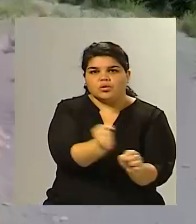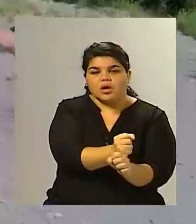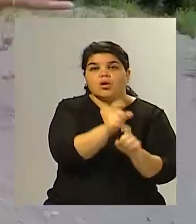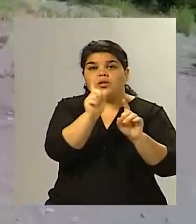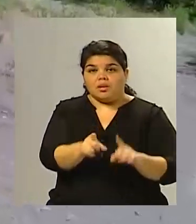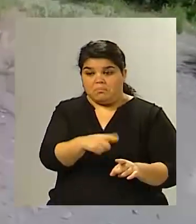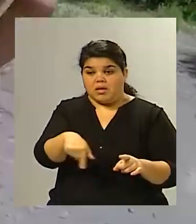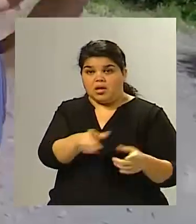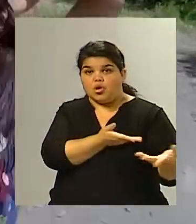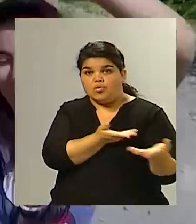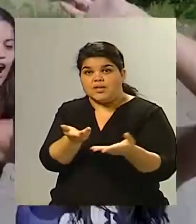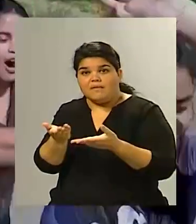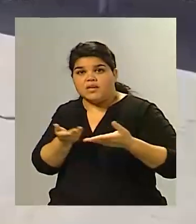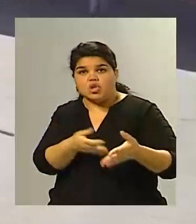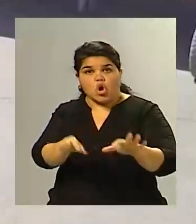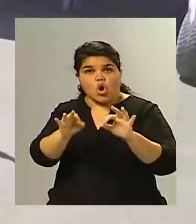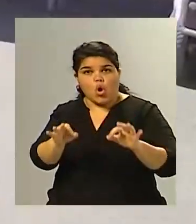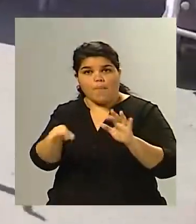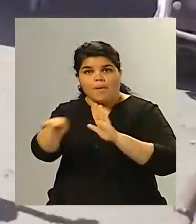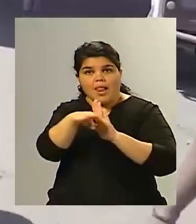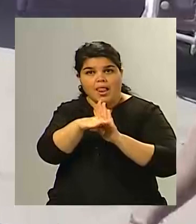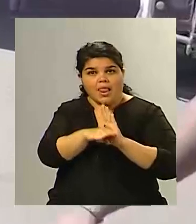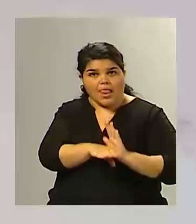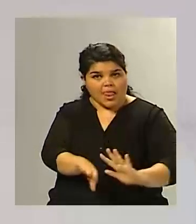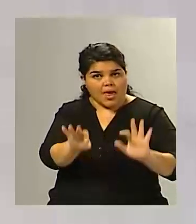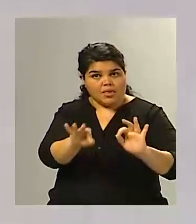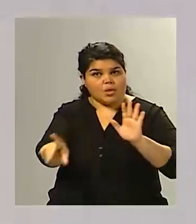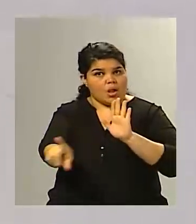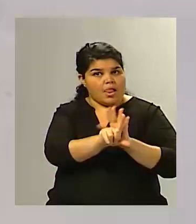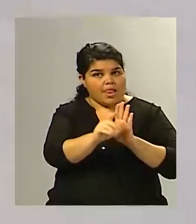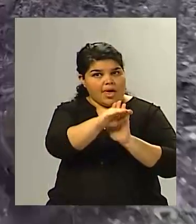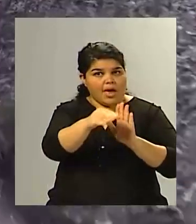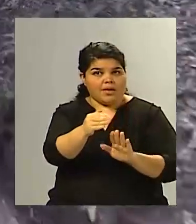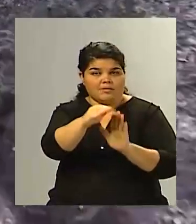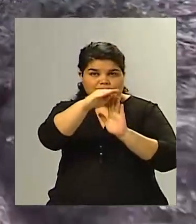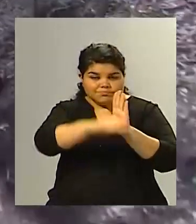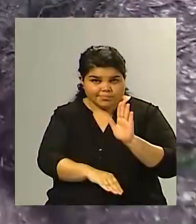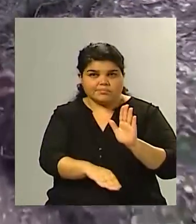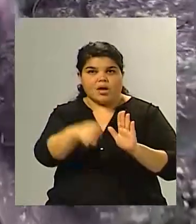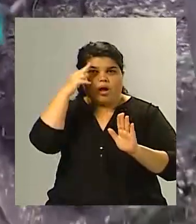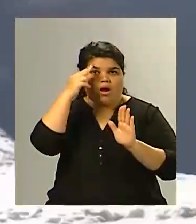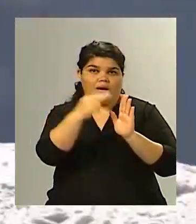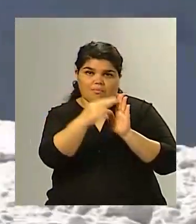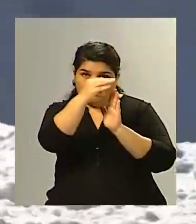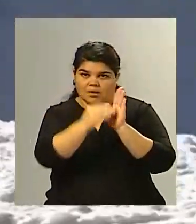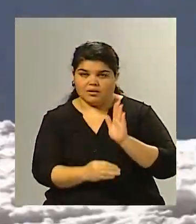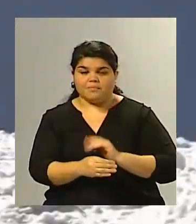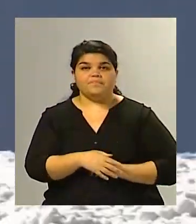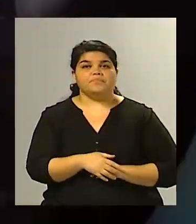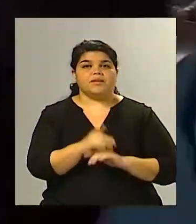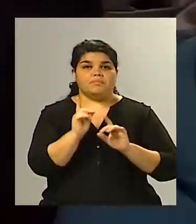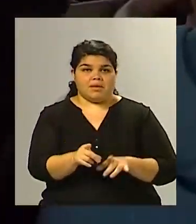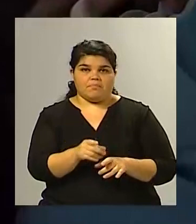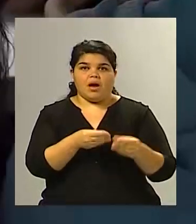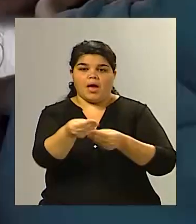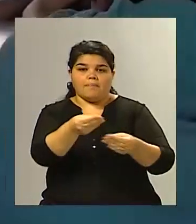prestan los servicios de cumplir con todo lo que demanda esa ley. Después de hacer la elección de la agencia de turismo con la que